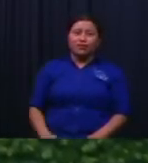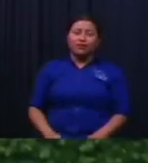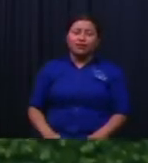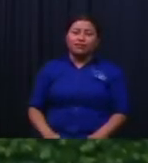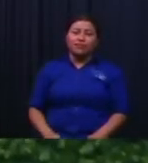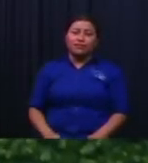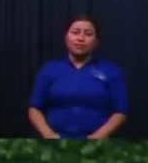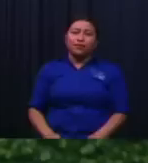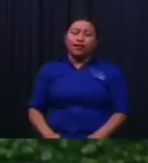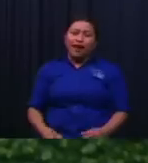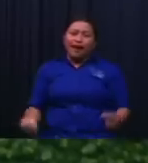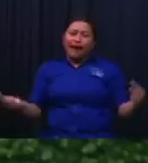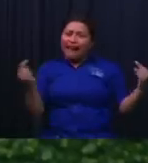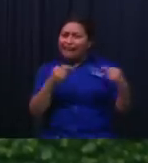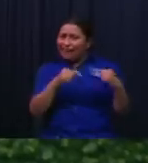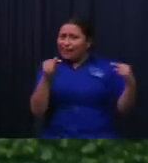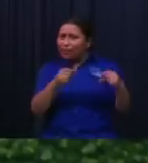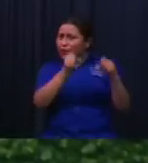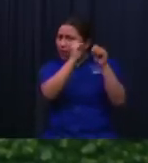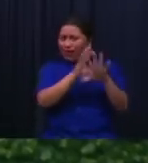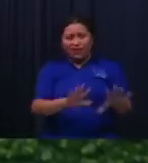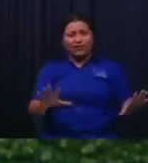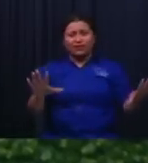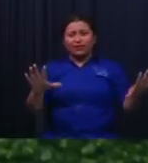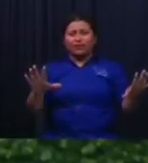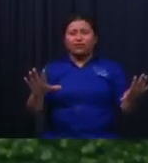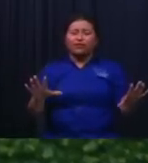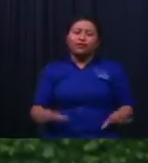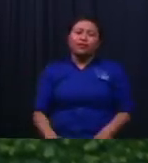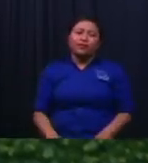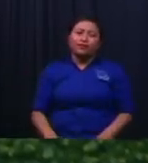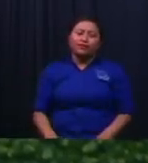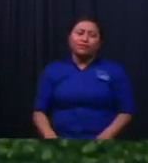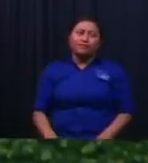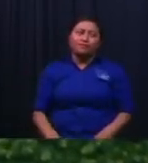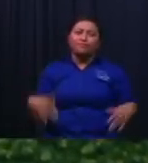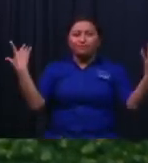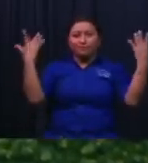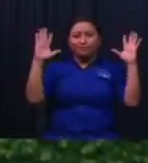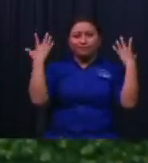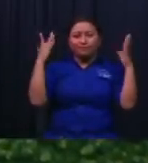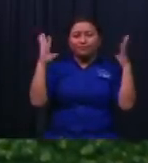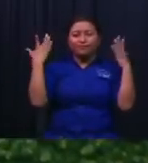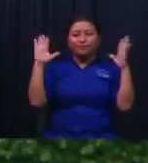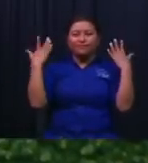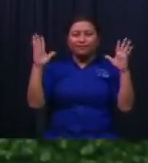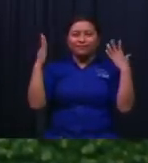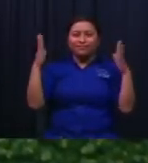Has noqueado al enemigo. Gloria a Dios, ¿verdad? Dele palmas al Señor, hermano.